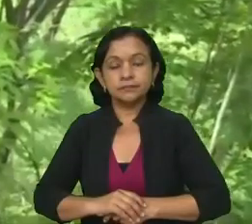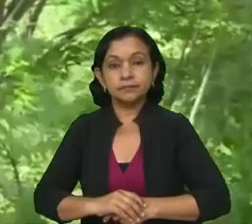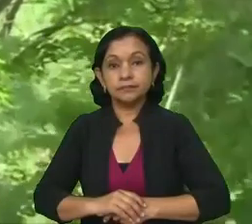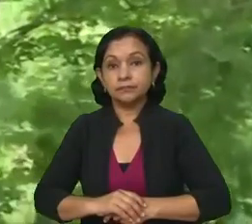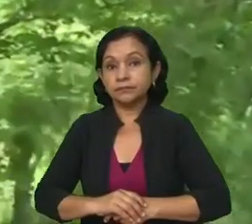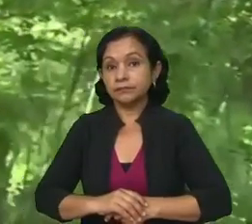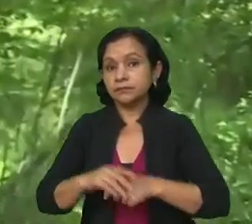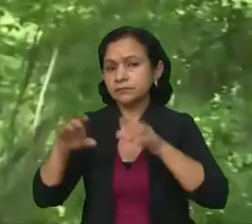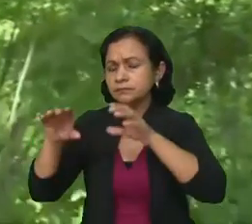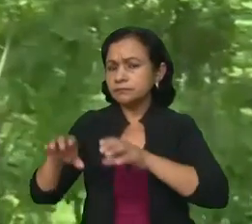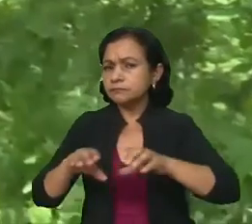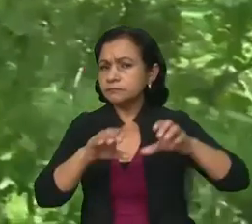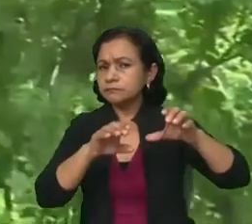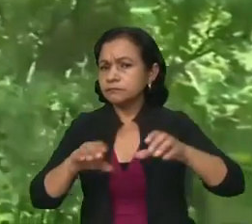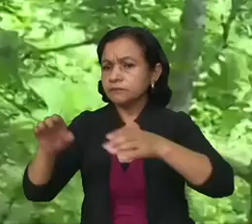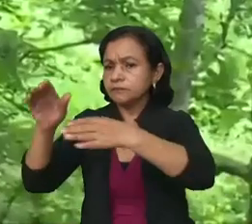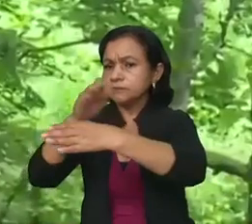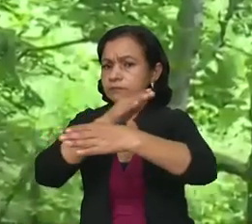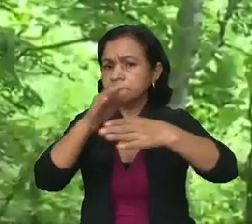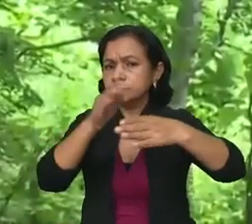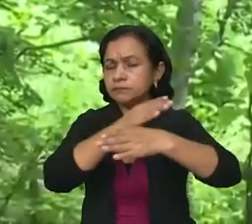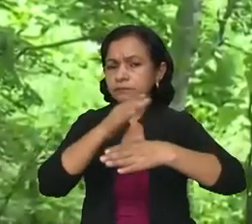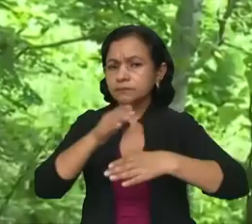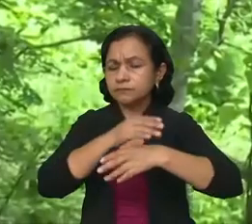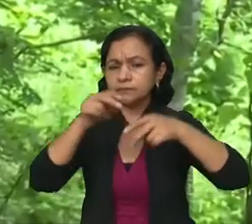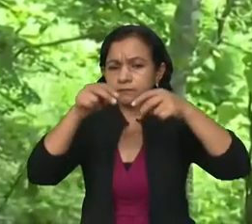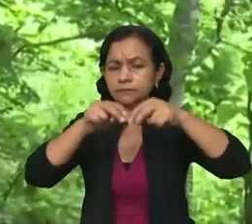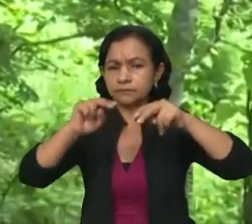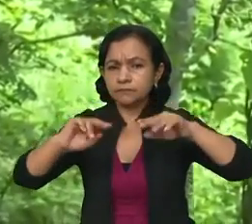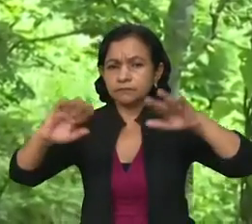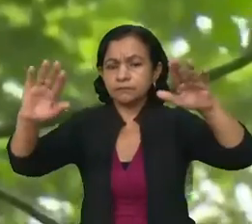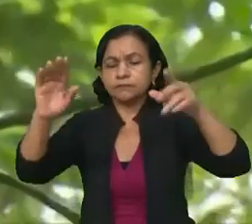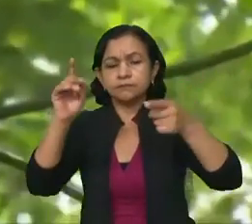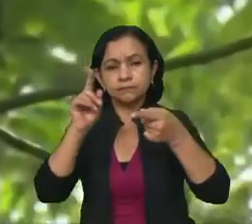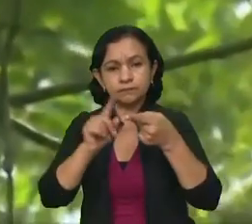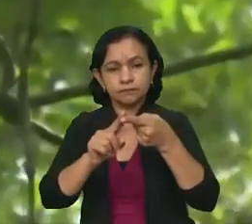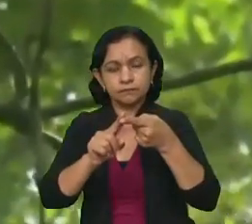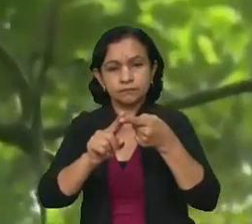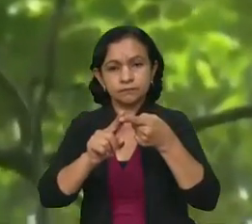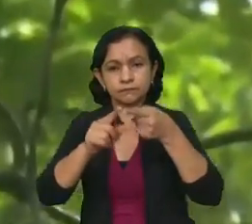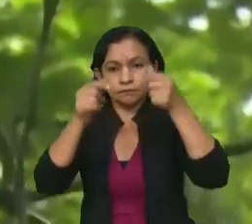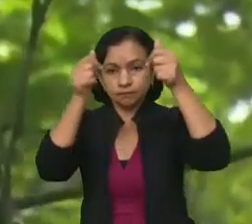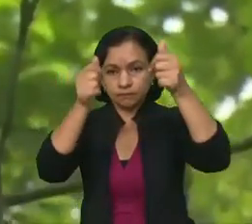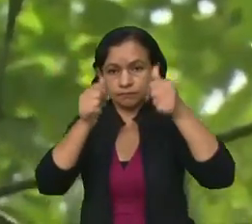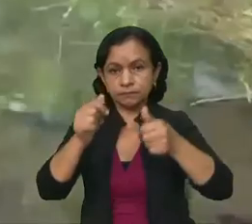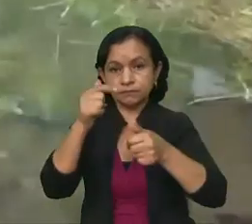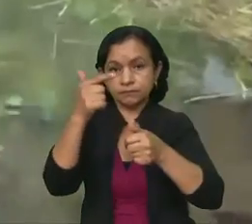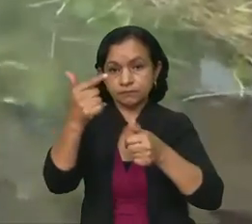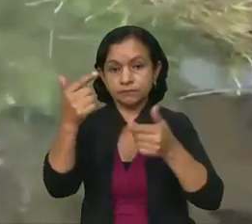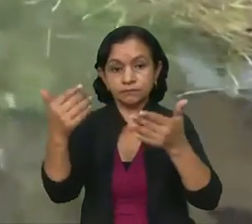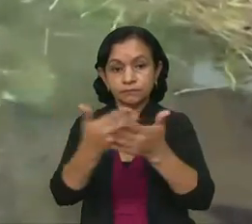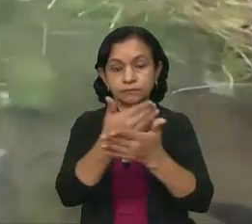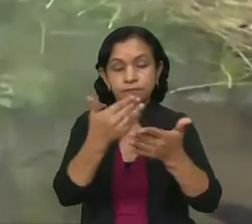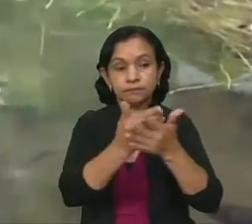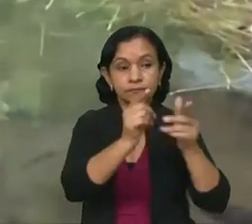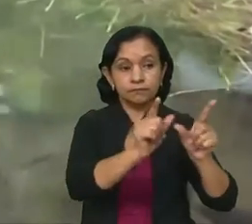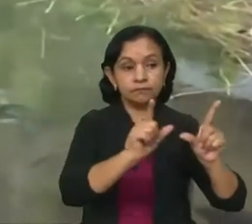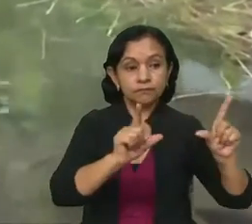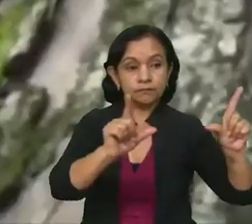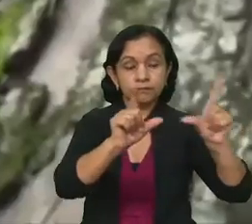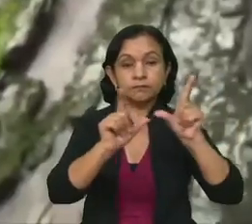Entre las actividades que realizó el Marena en la última semana destaca la declaratoria de 7 nuevas reservas